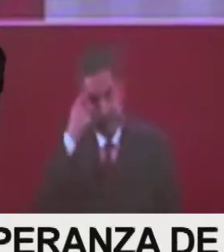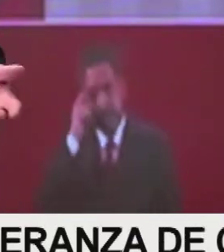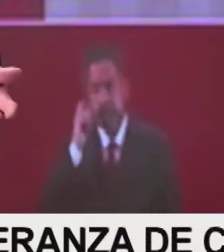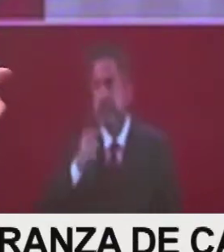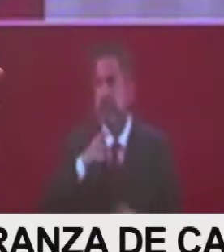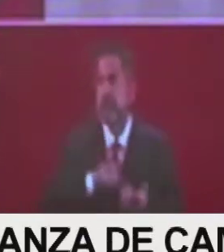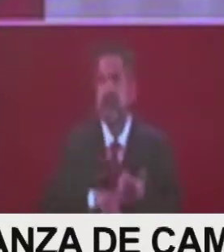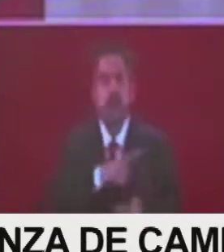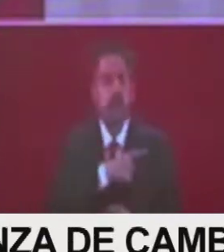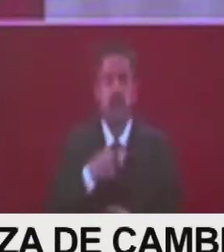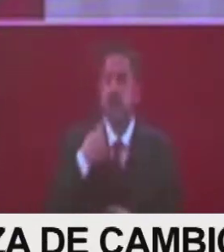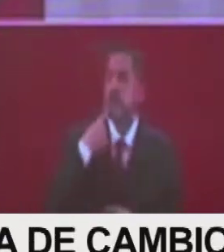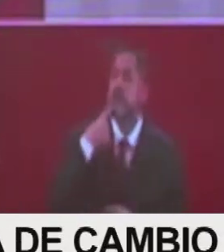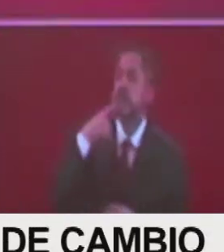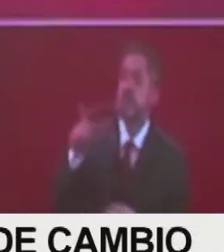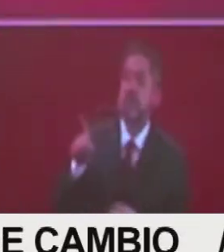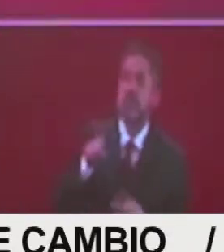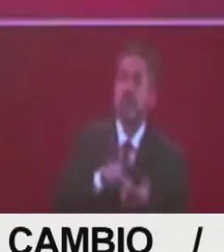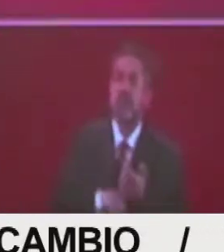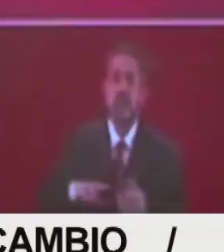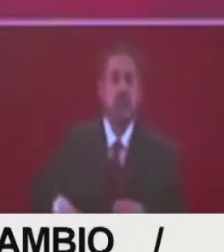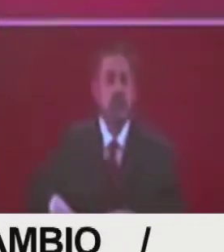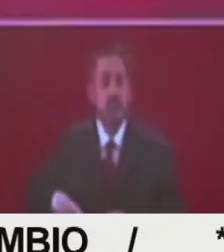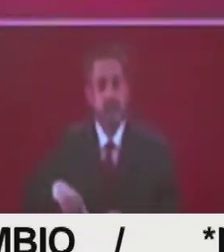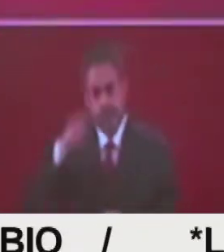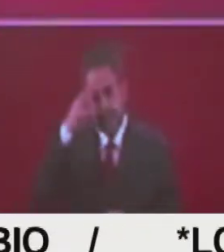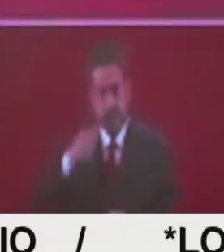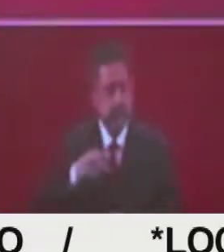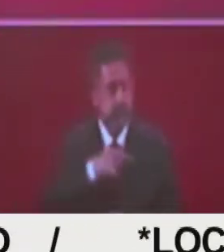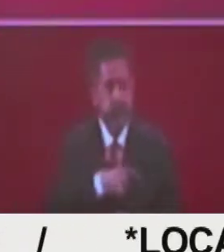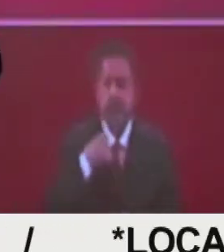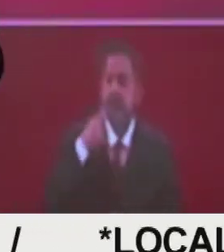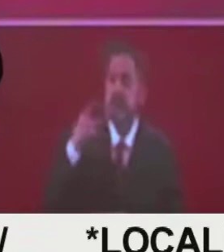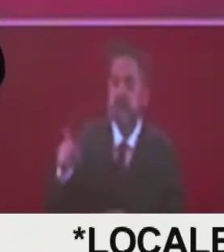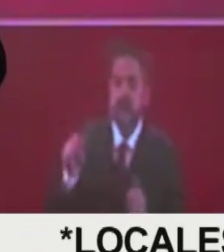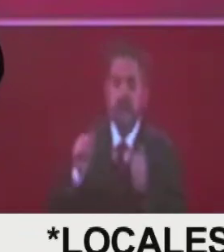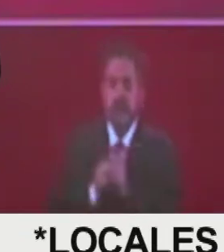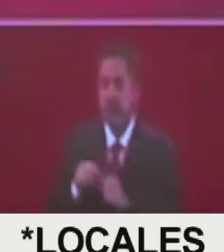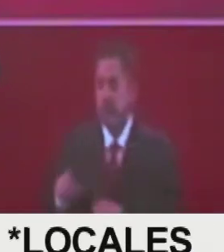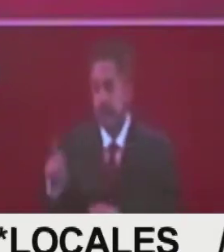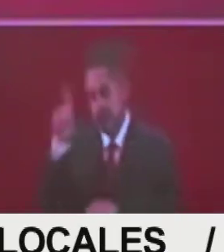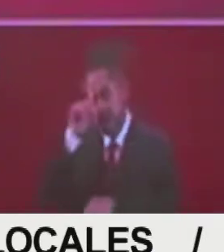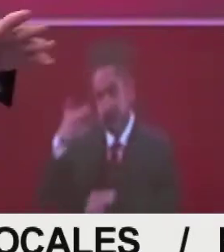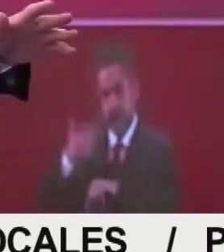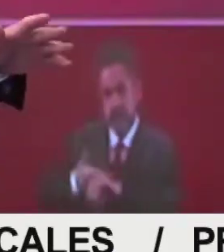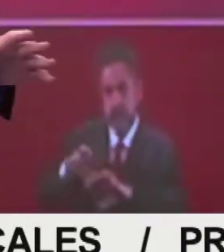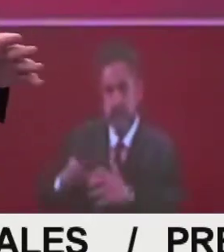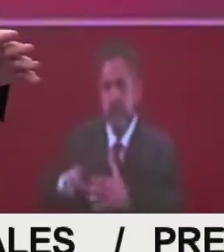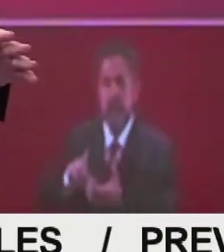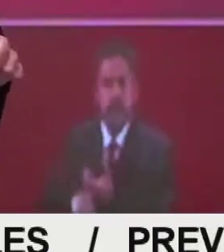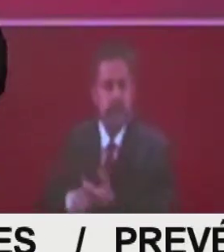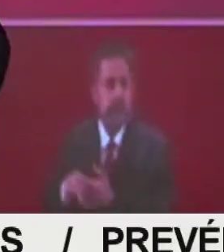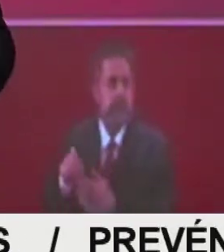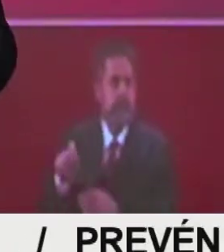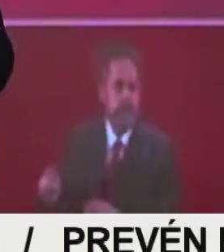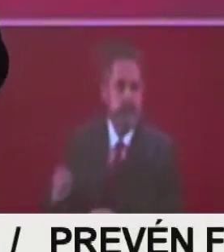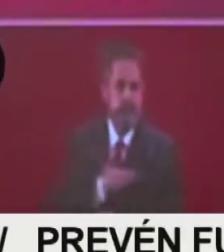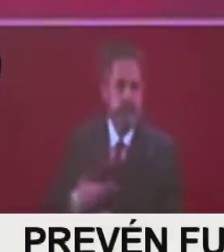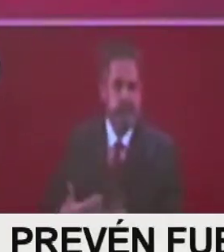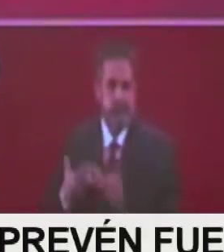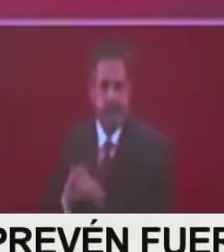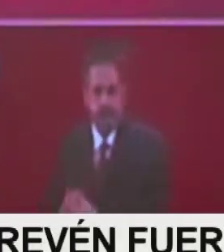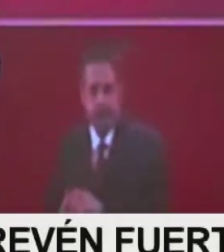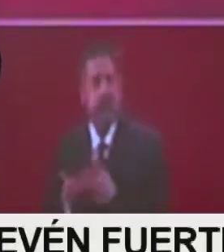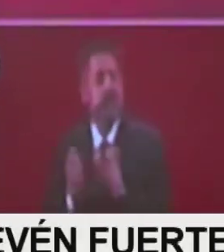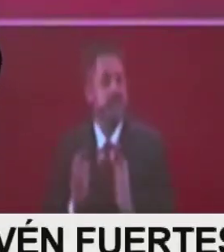Sorprendidos estaríamos si lo hubieran visto comiendo garnachas en algún barrio popular de la capital. Pero no, fiel a su